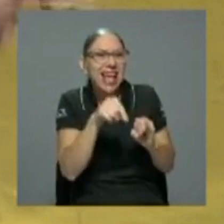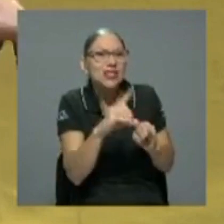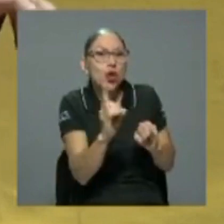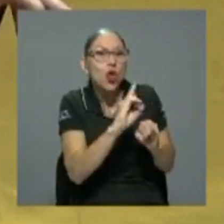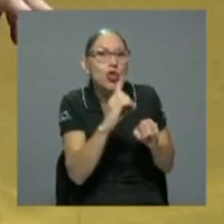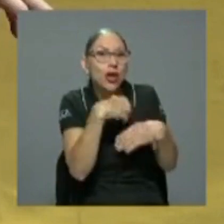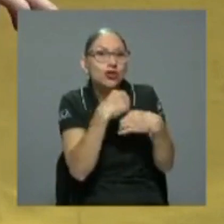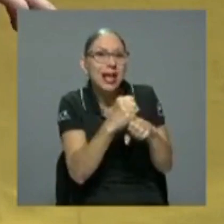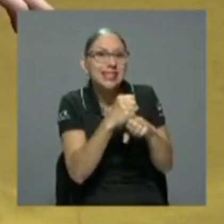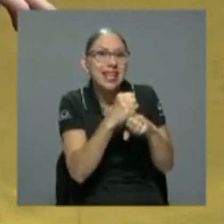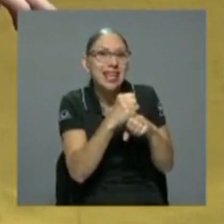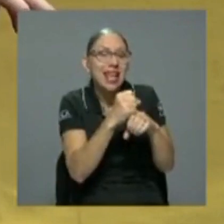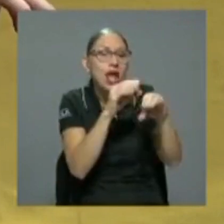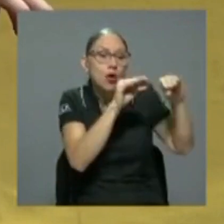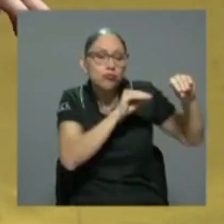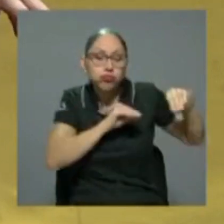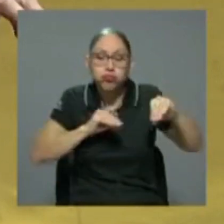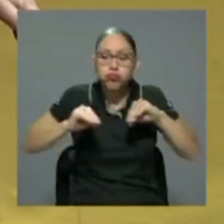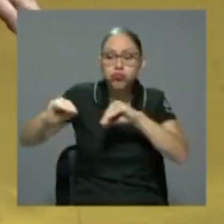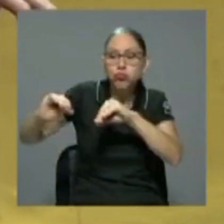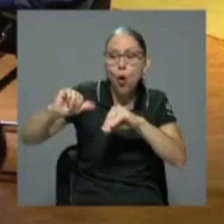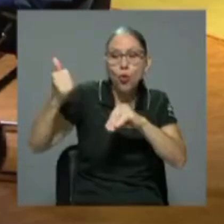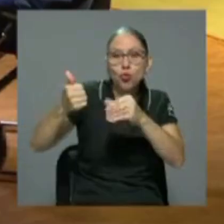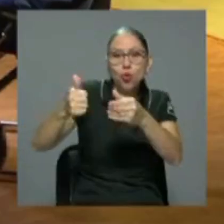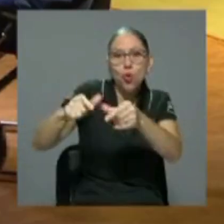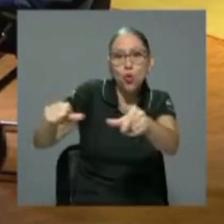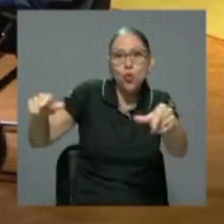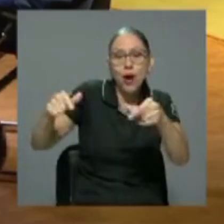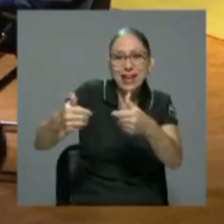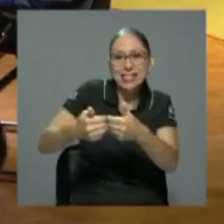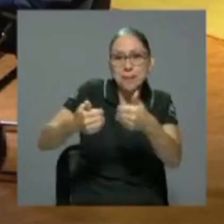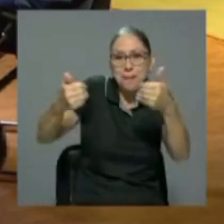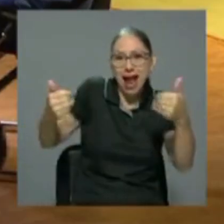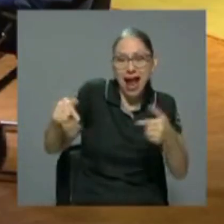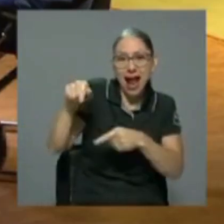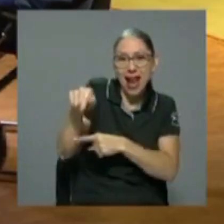sitio separado y con mucha frecuencia estos son